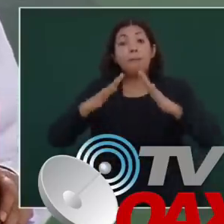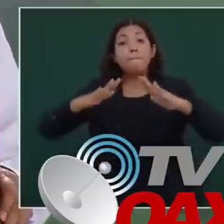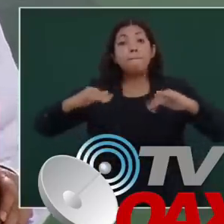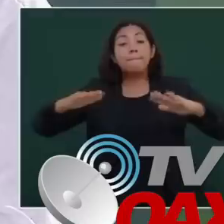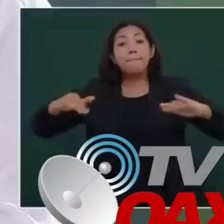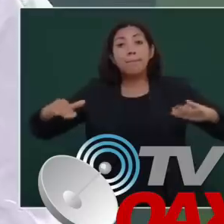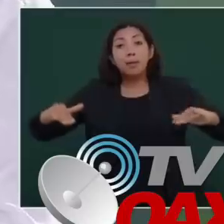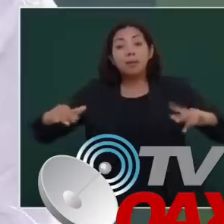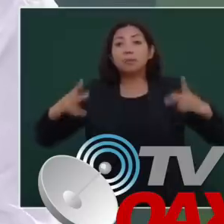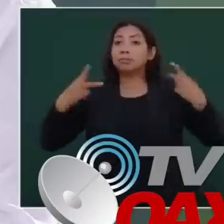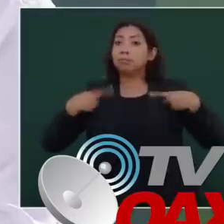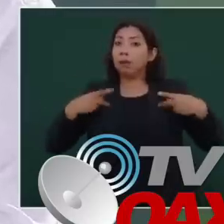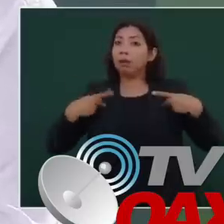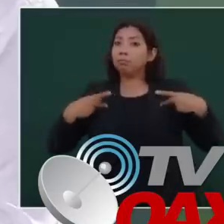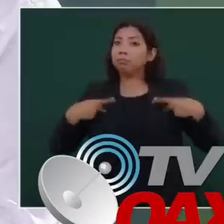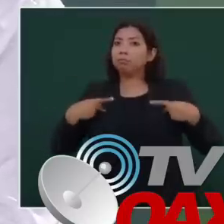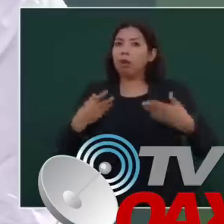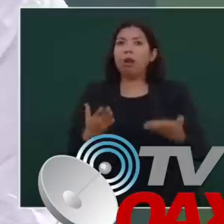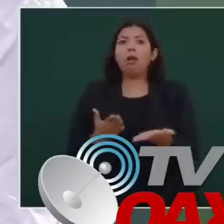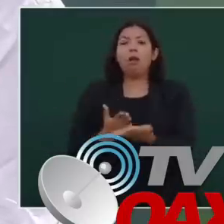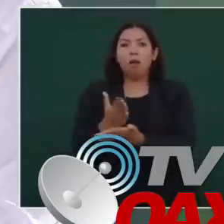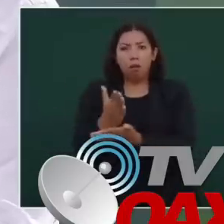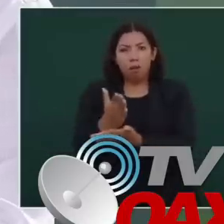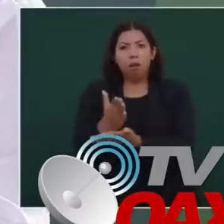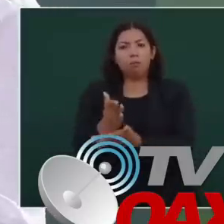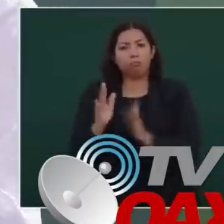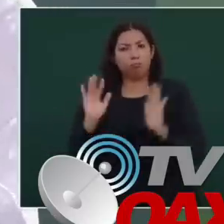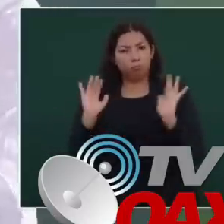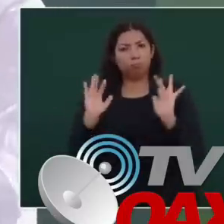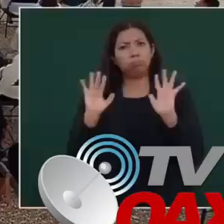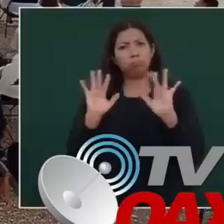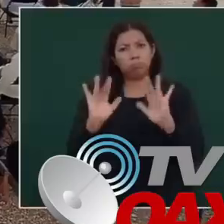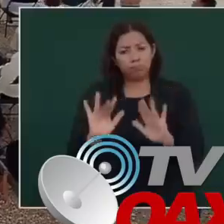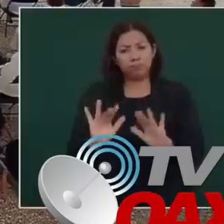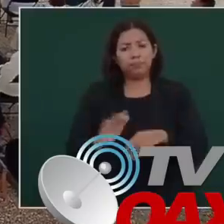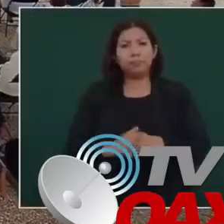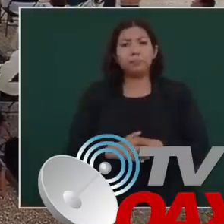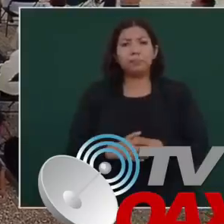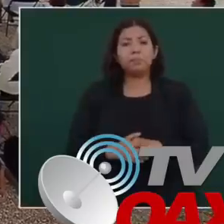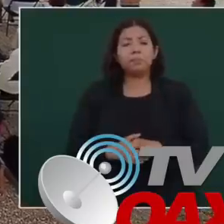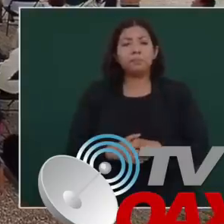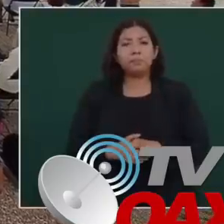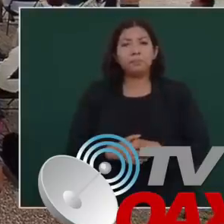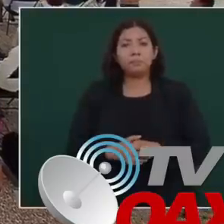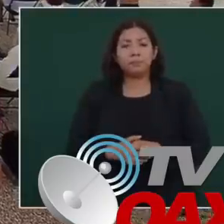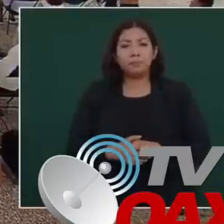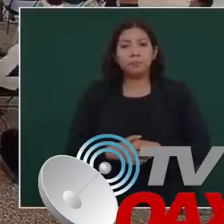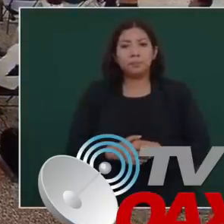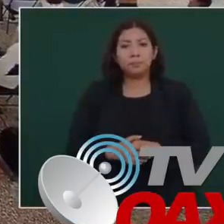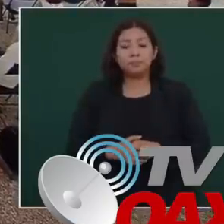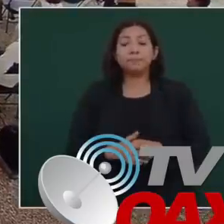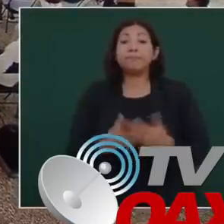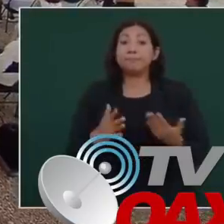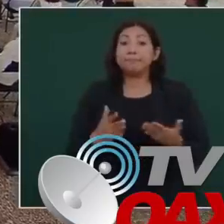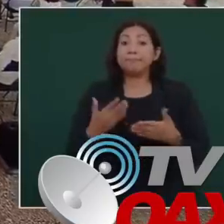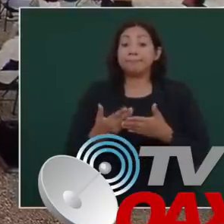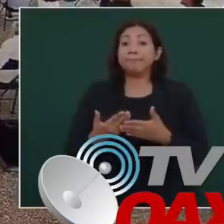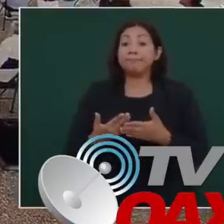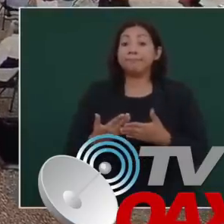públicas porque eh todos esos terrenos de fonatur